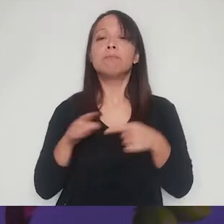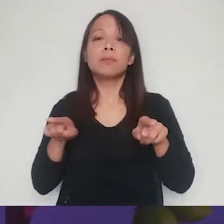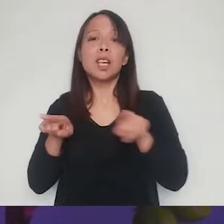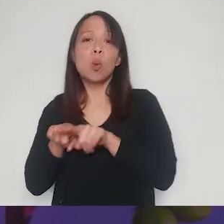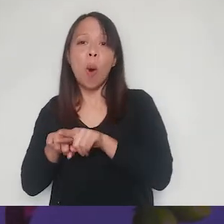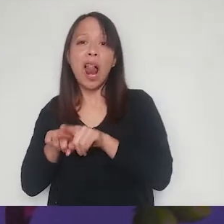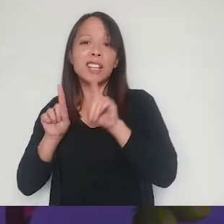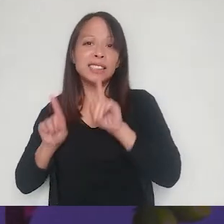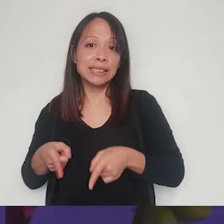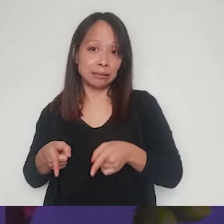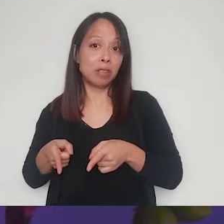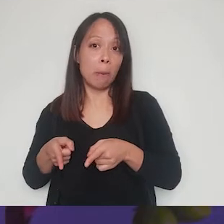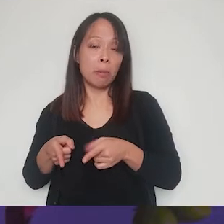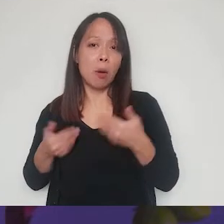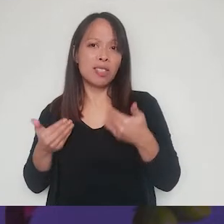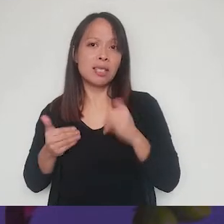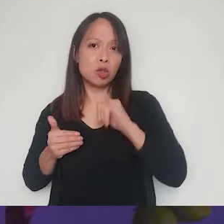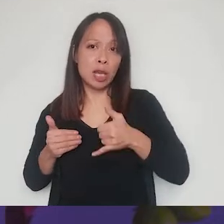proteínas similares pero no idénticas.